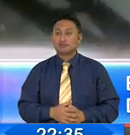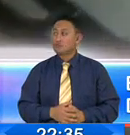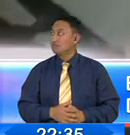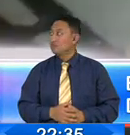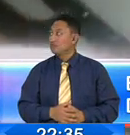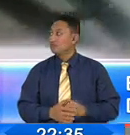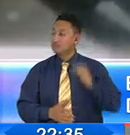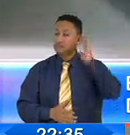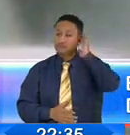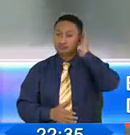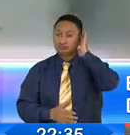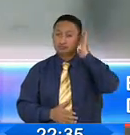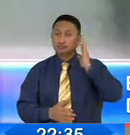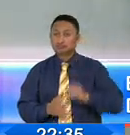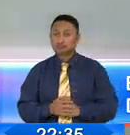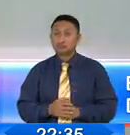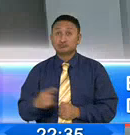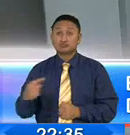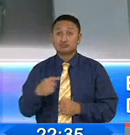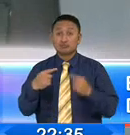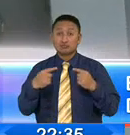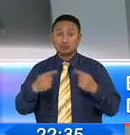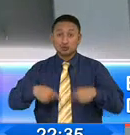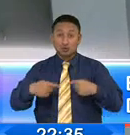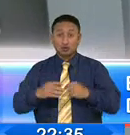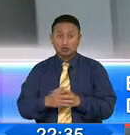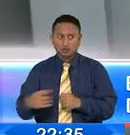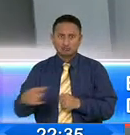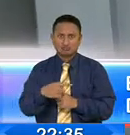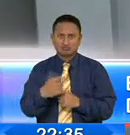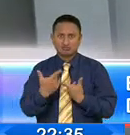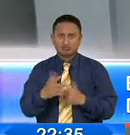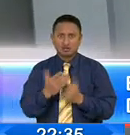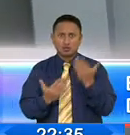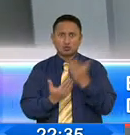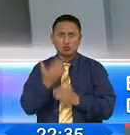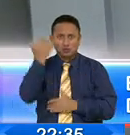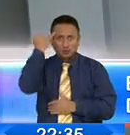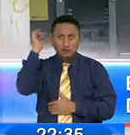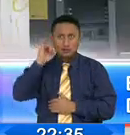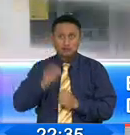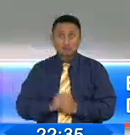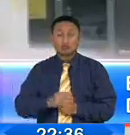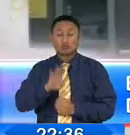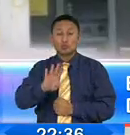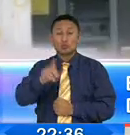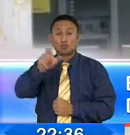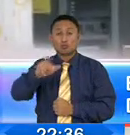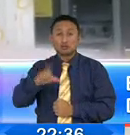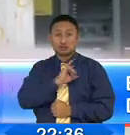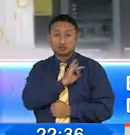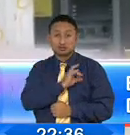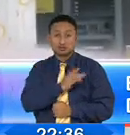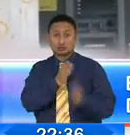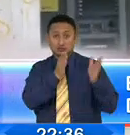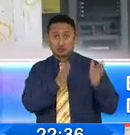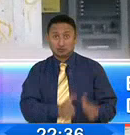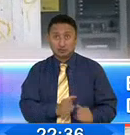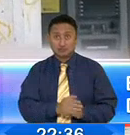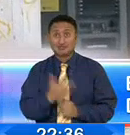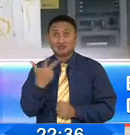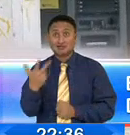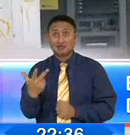Como que el accionar delictivo día a día presenta novedades nuevas. En esta oportunidad, cuatro ciudadanos chilenos quisieron robar la plata de tres